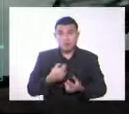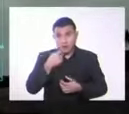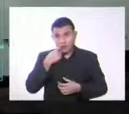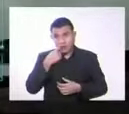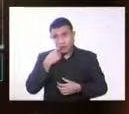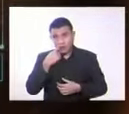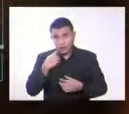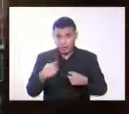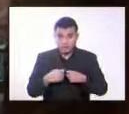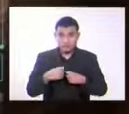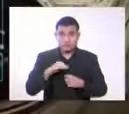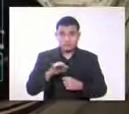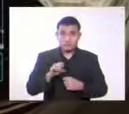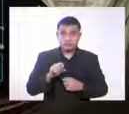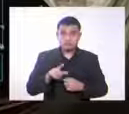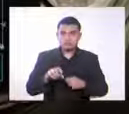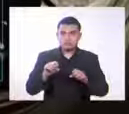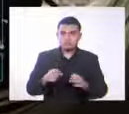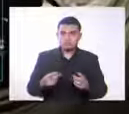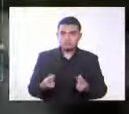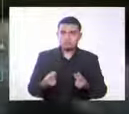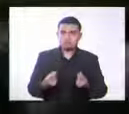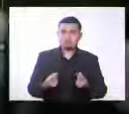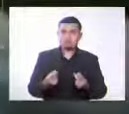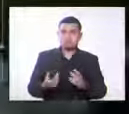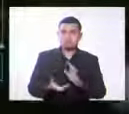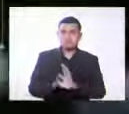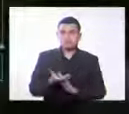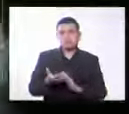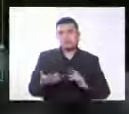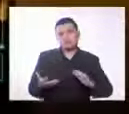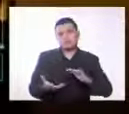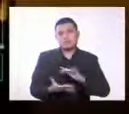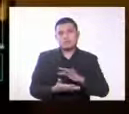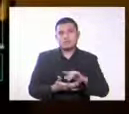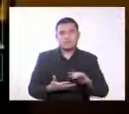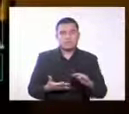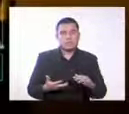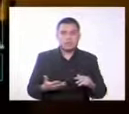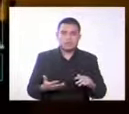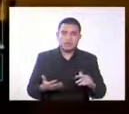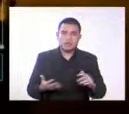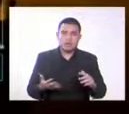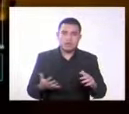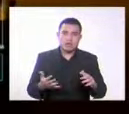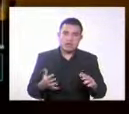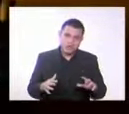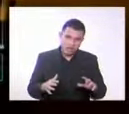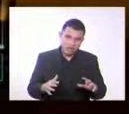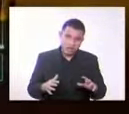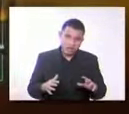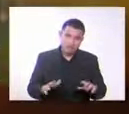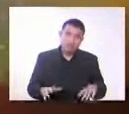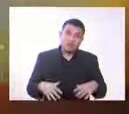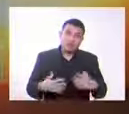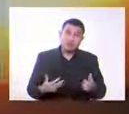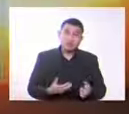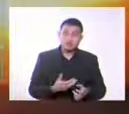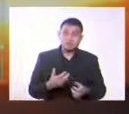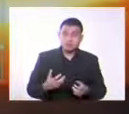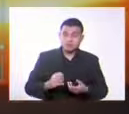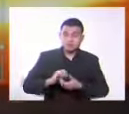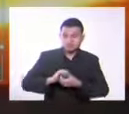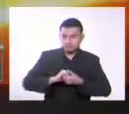permitido desarrollarnos rápidamente. Pero el medio ambiente ha pagado un precio muy alto. La clave para evolucionar en armonía con la